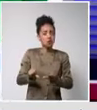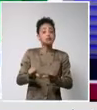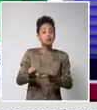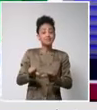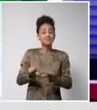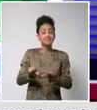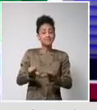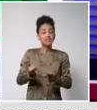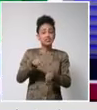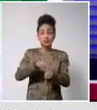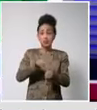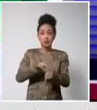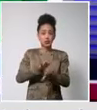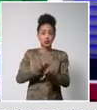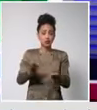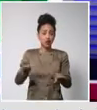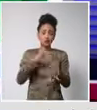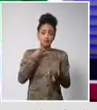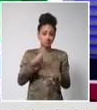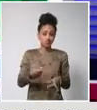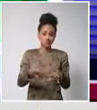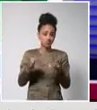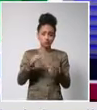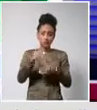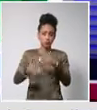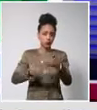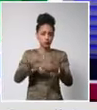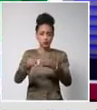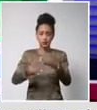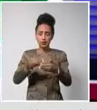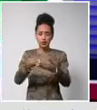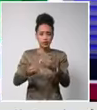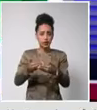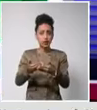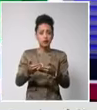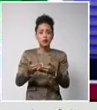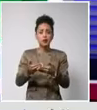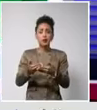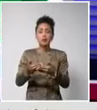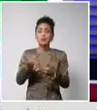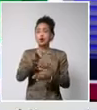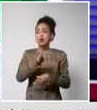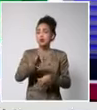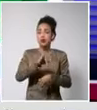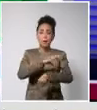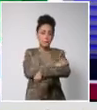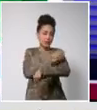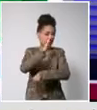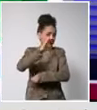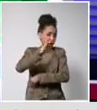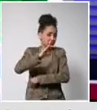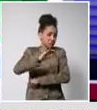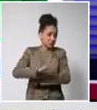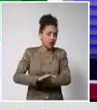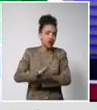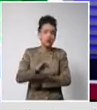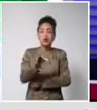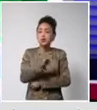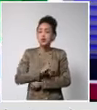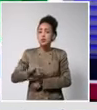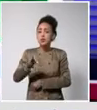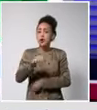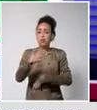un momento determinado presentó un cuadro de hipotensión arterial, una